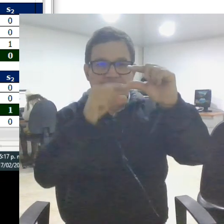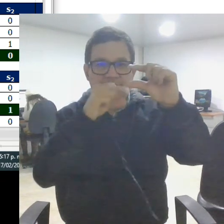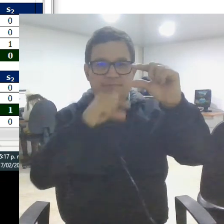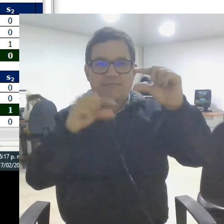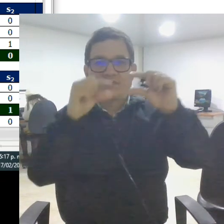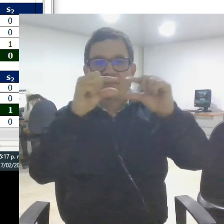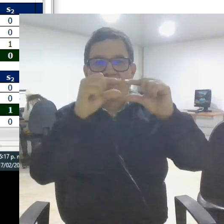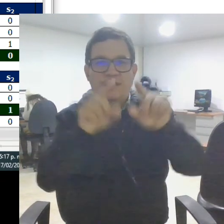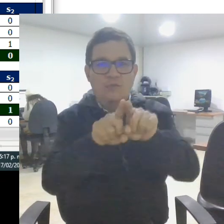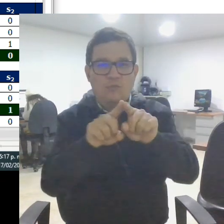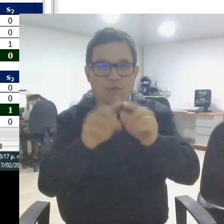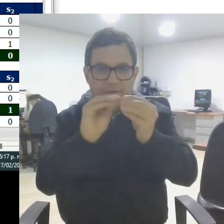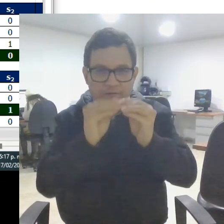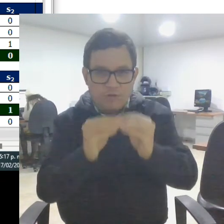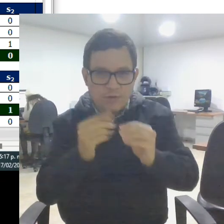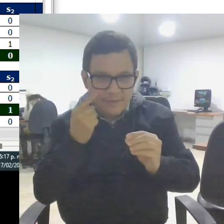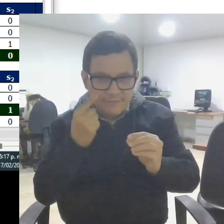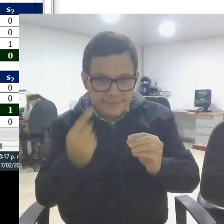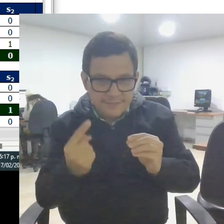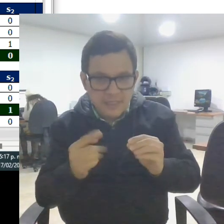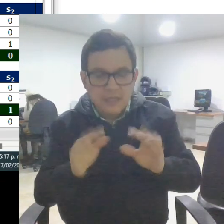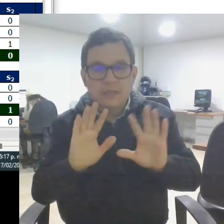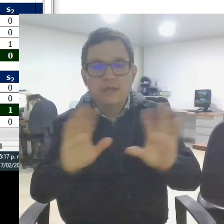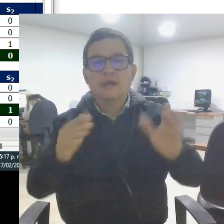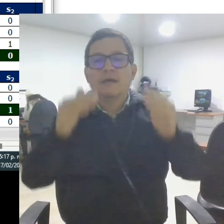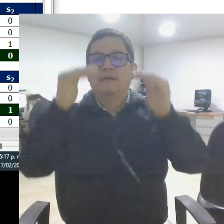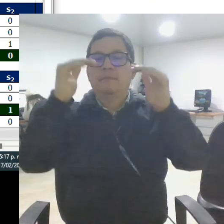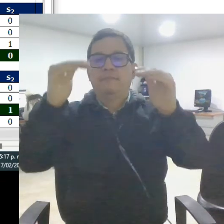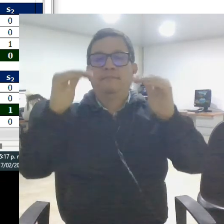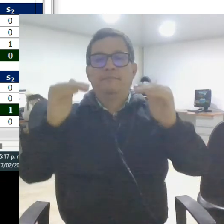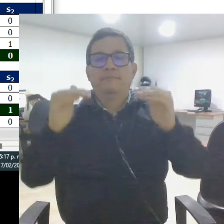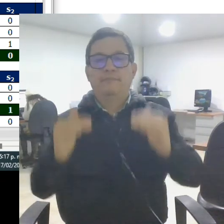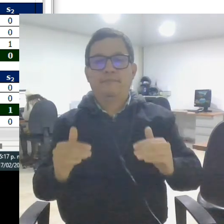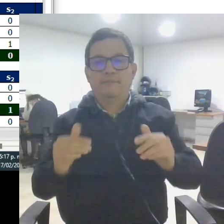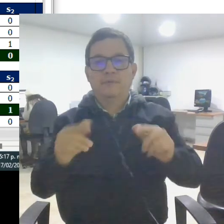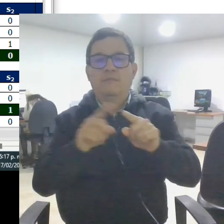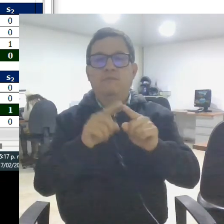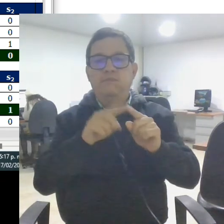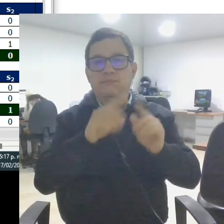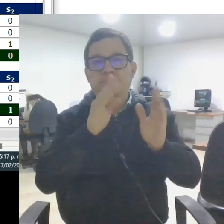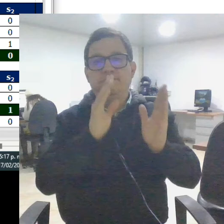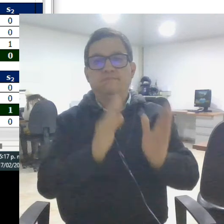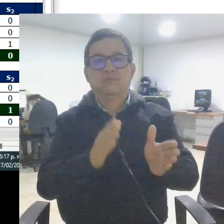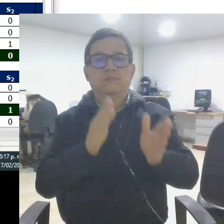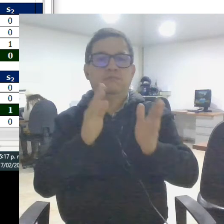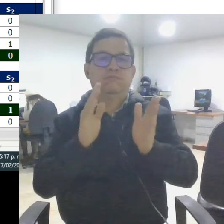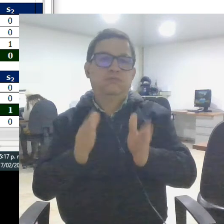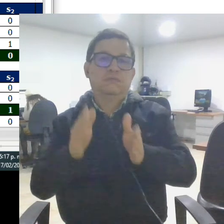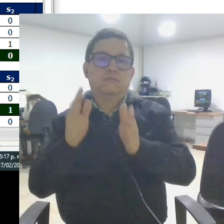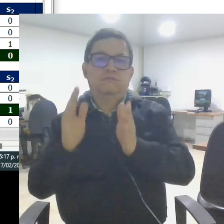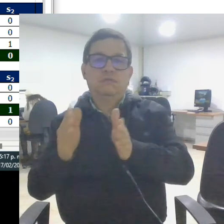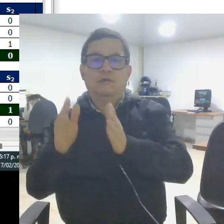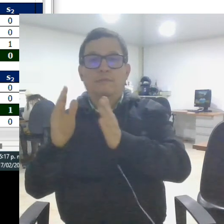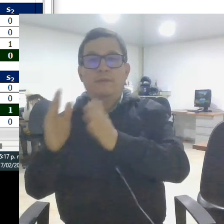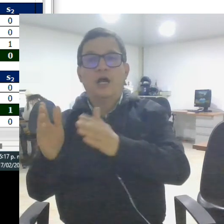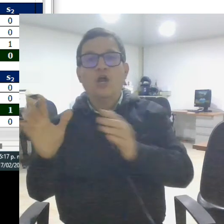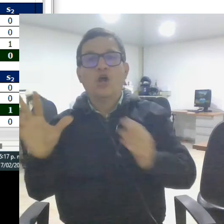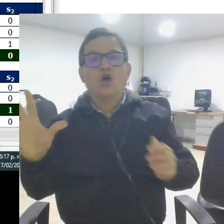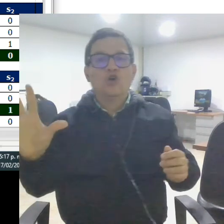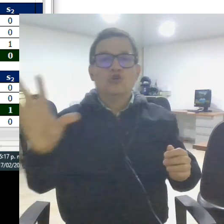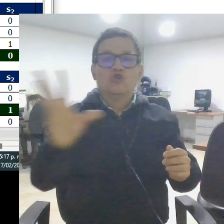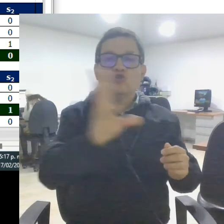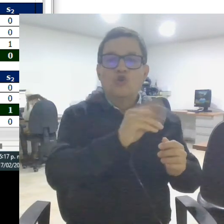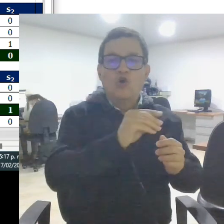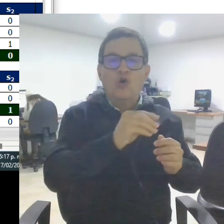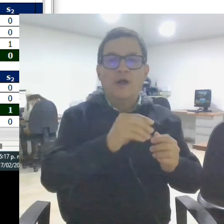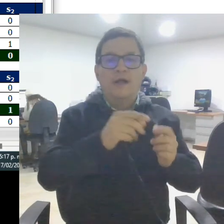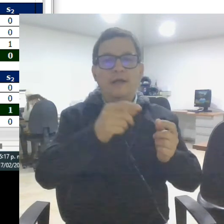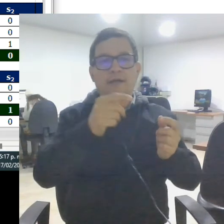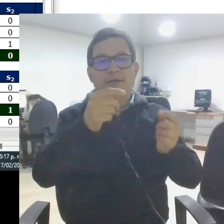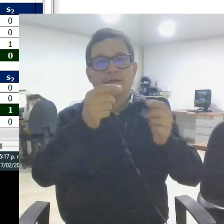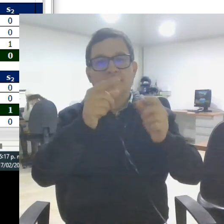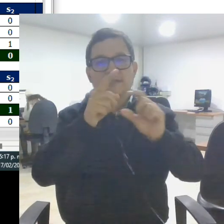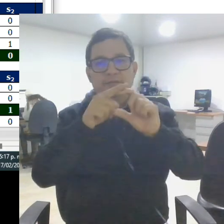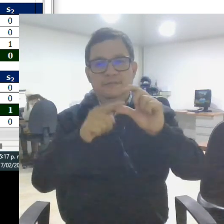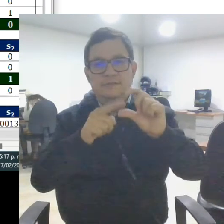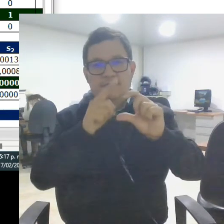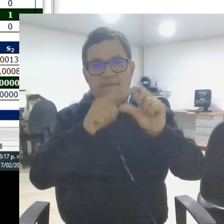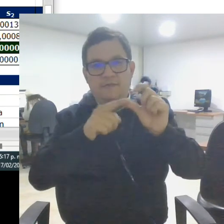esta forma. Y así sucesivamente corremos toda la ecuación para el resto de